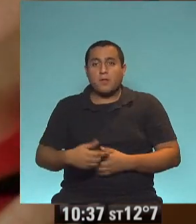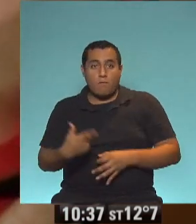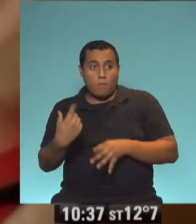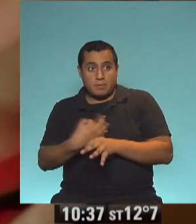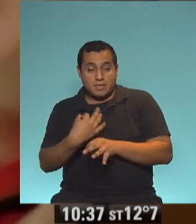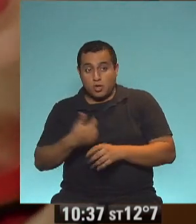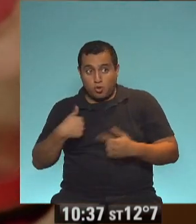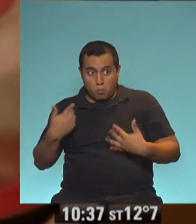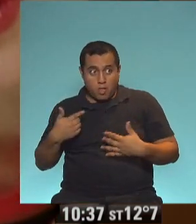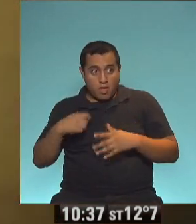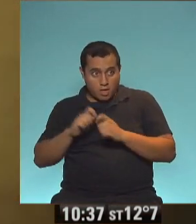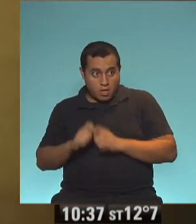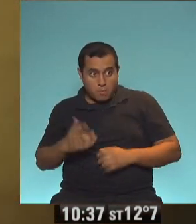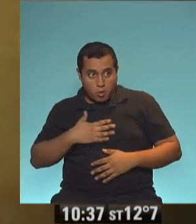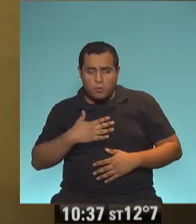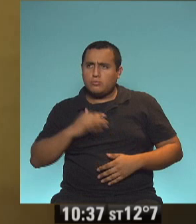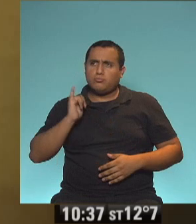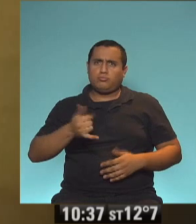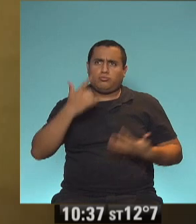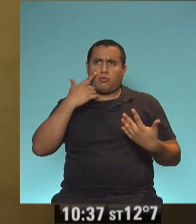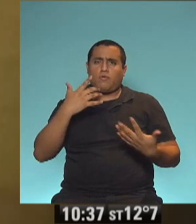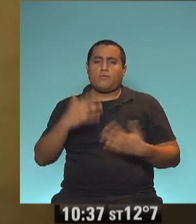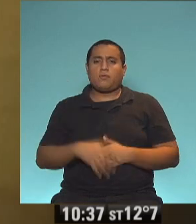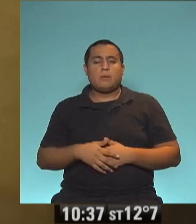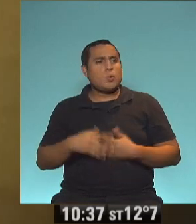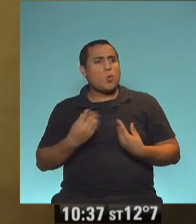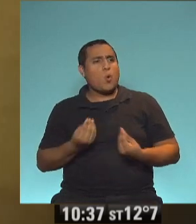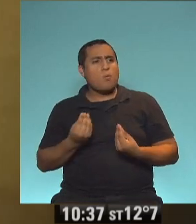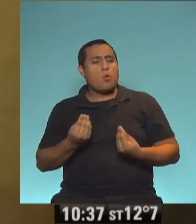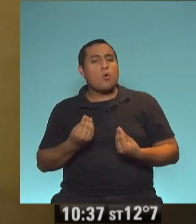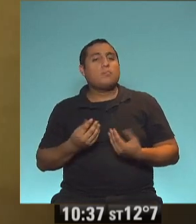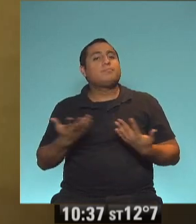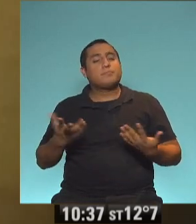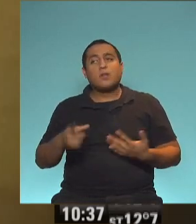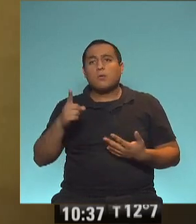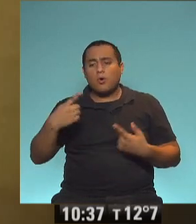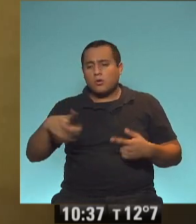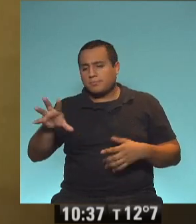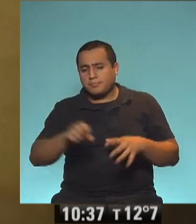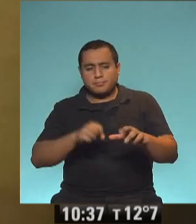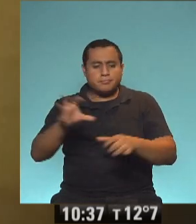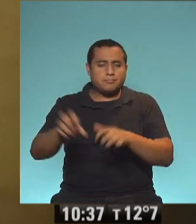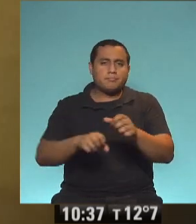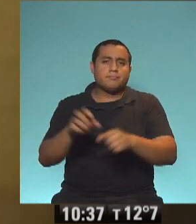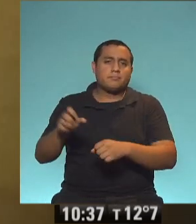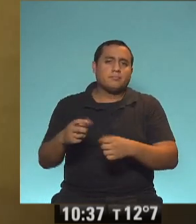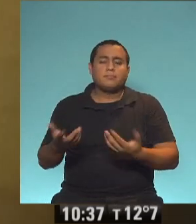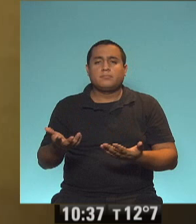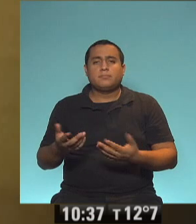yo también puedo hacer los míos propios? Por supuesto. ¿Y cómo? Y tenés que juntar todas las